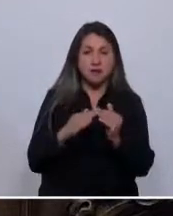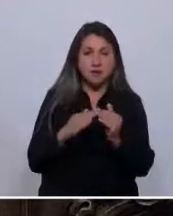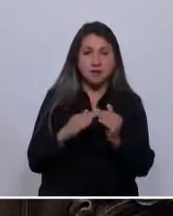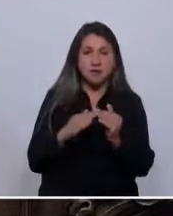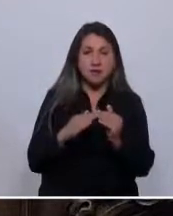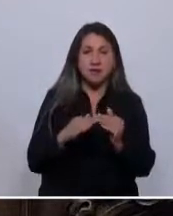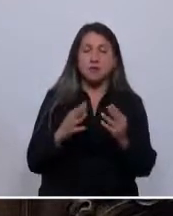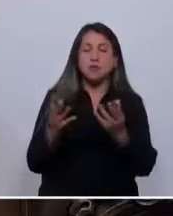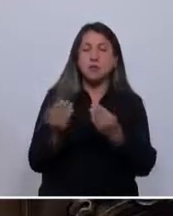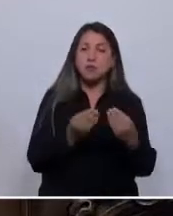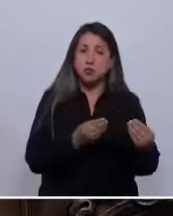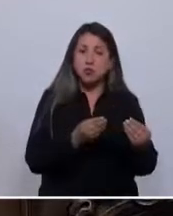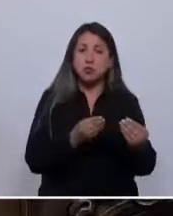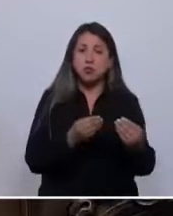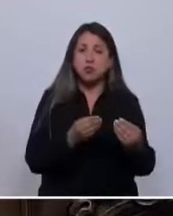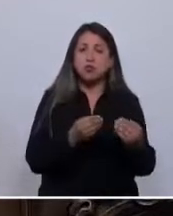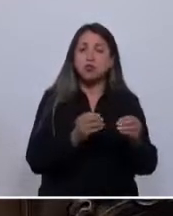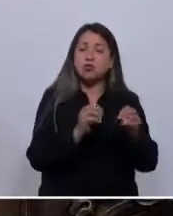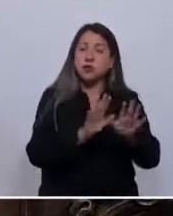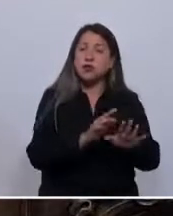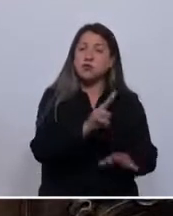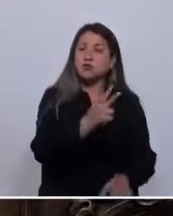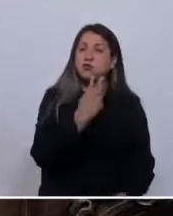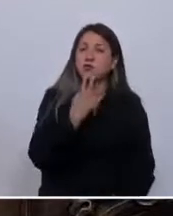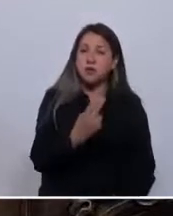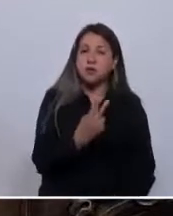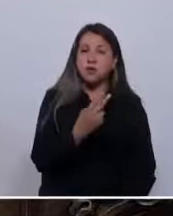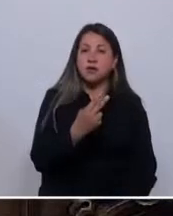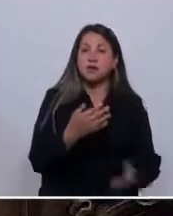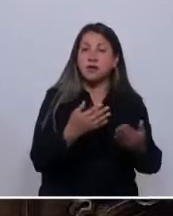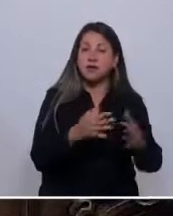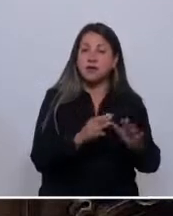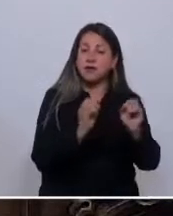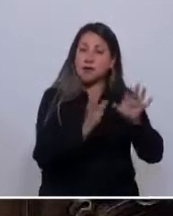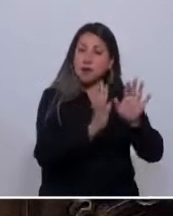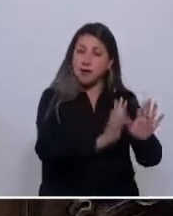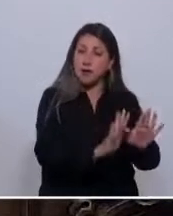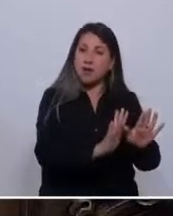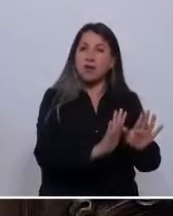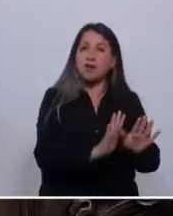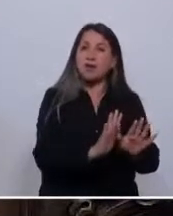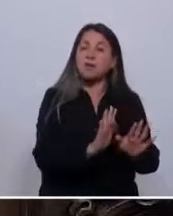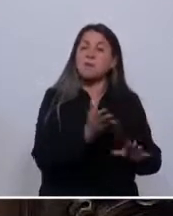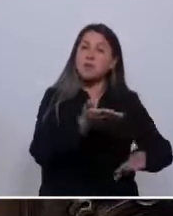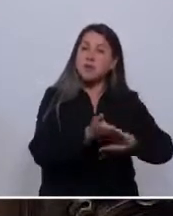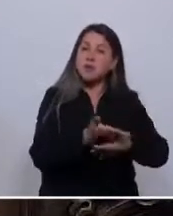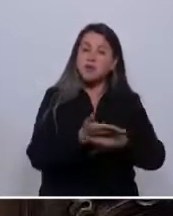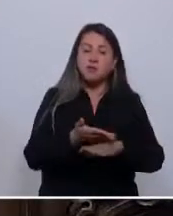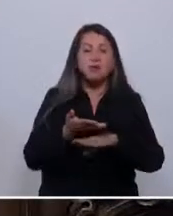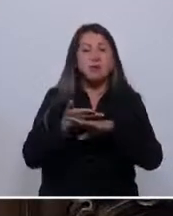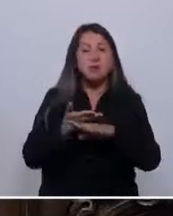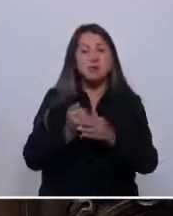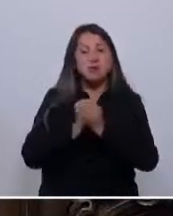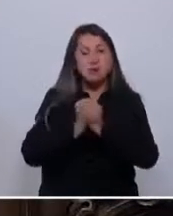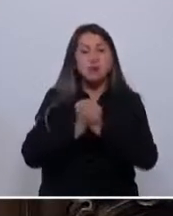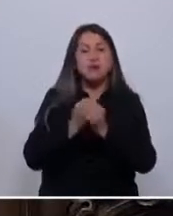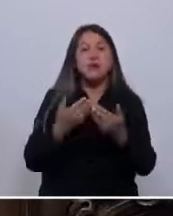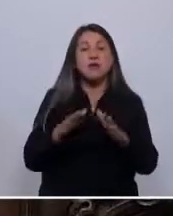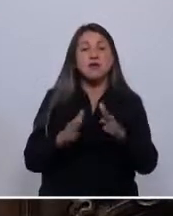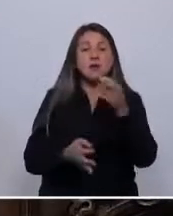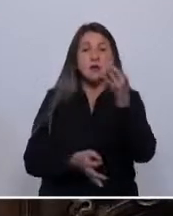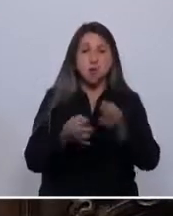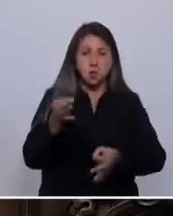donde muchos dejaron sus ojos, sus vidas y su libertad, la cual reclamamos a gritos, libertad y